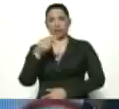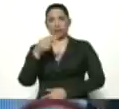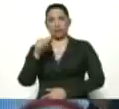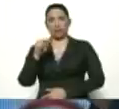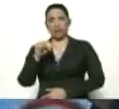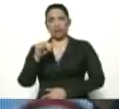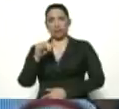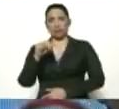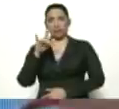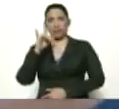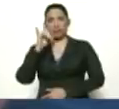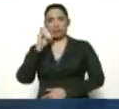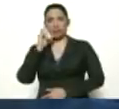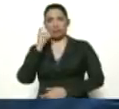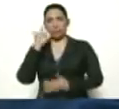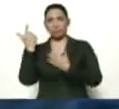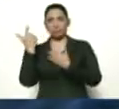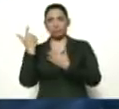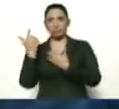la cuenta e instalan